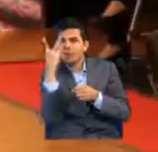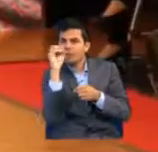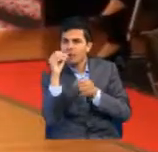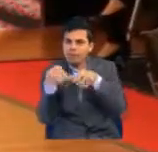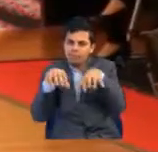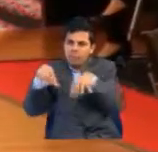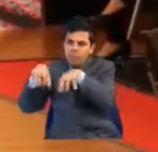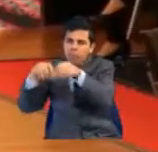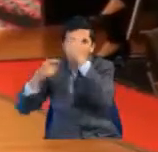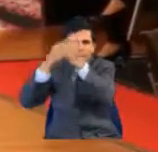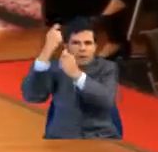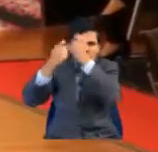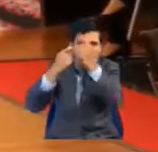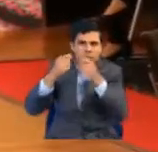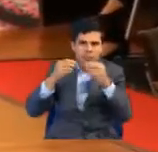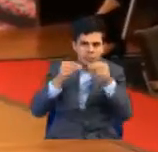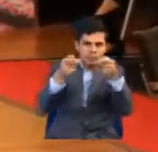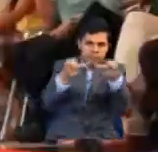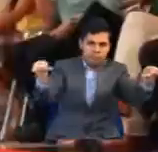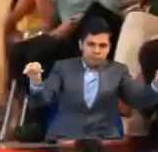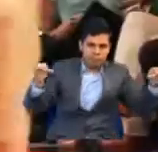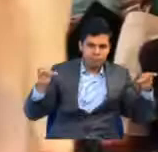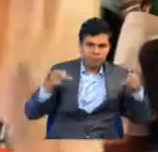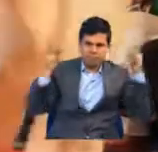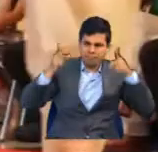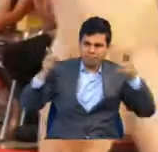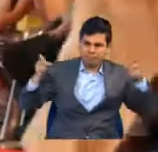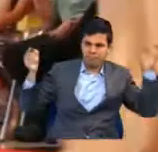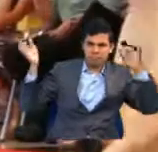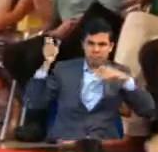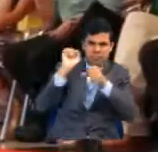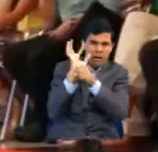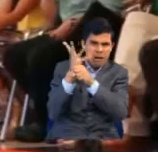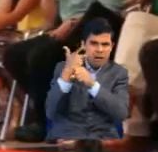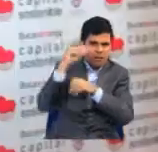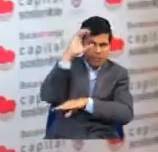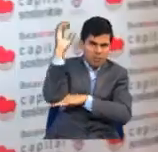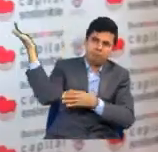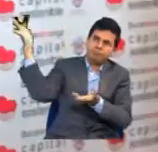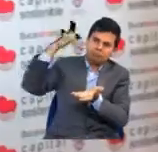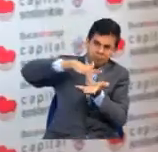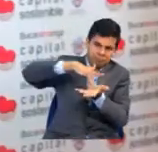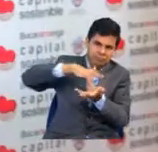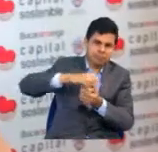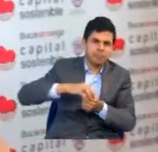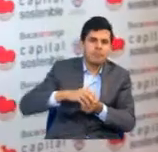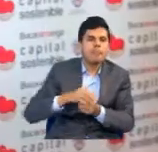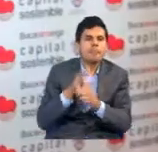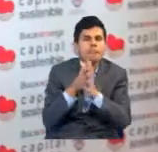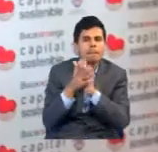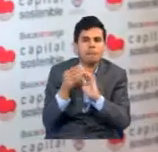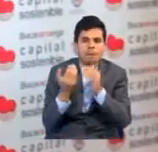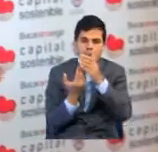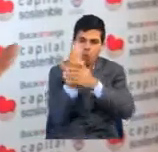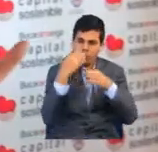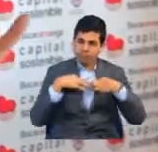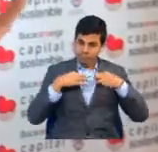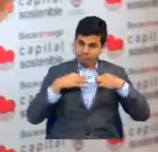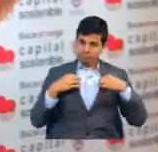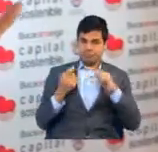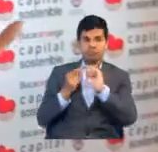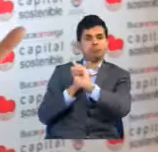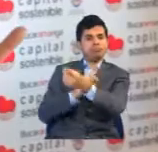vitrinas comerciales y un escenario para recibir a reconocidos artistas colombianos. También vamos a tener desfiles de moda, vamos a